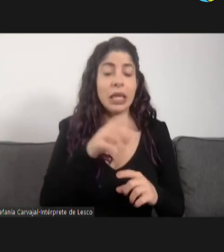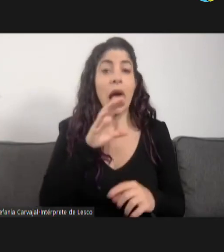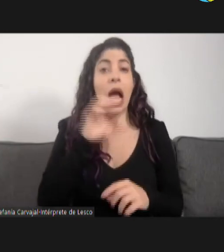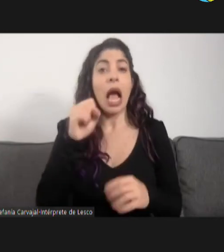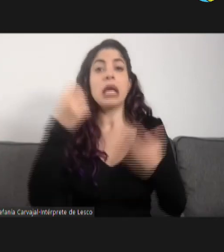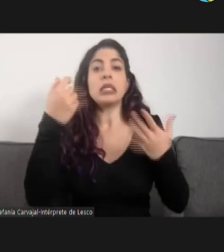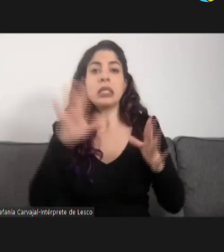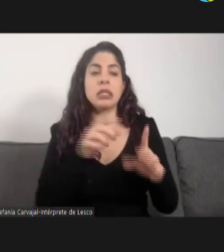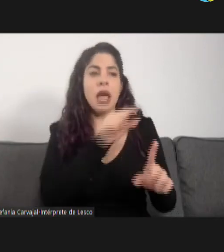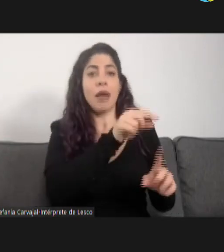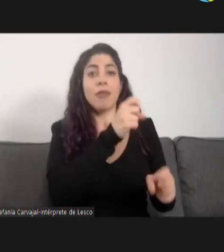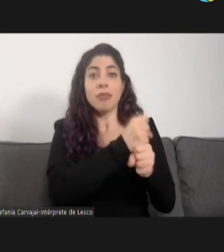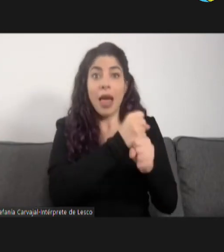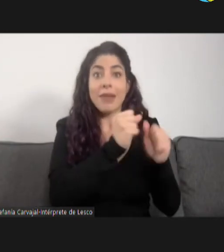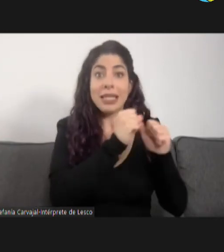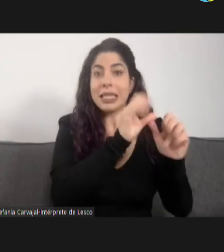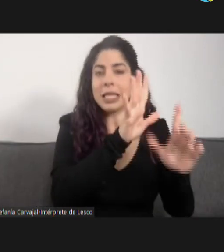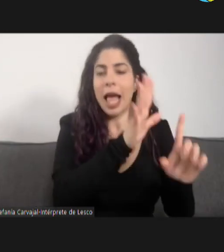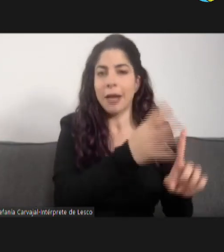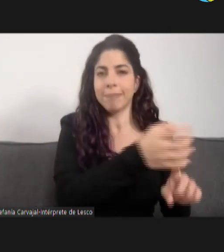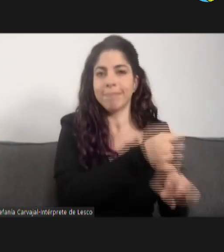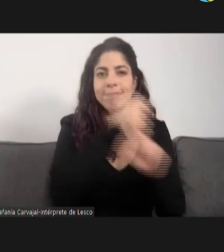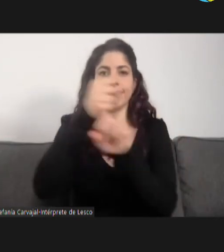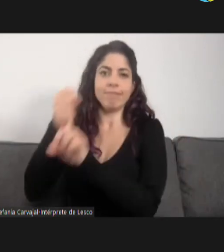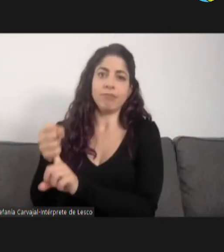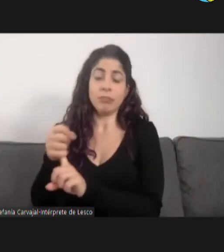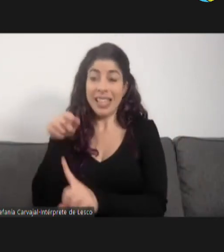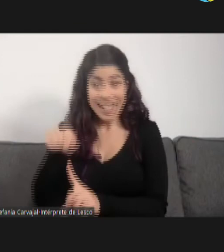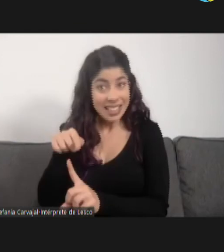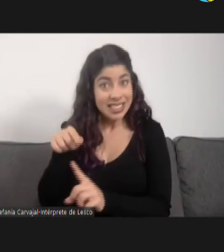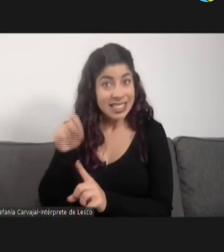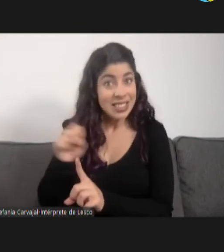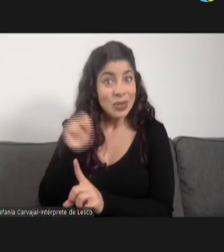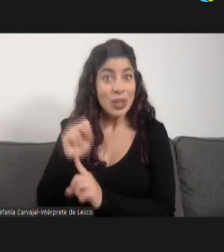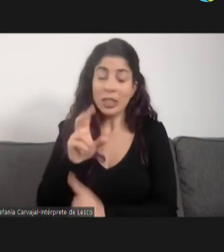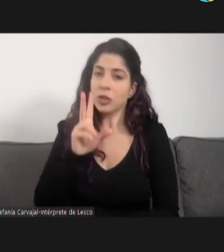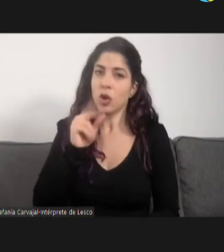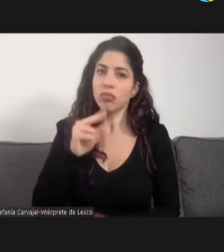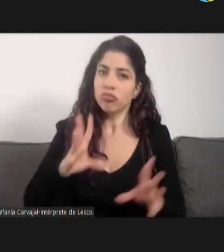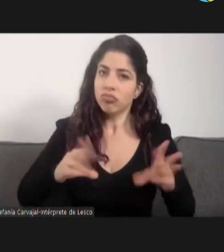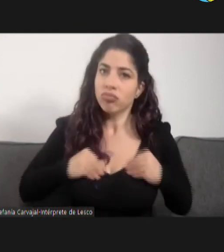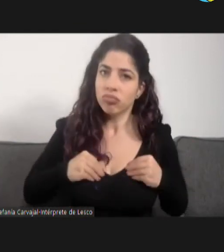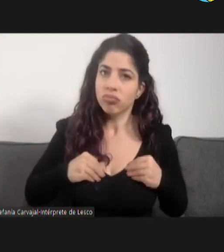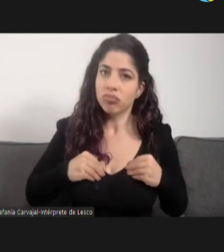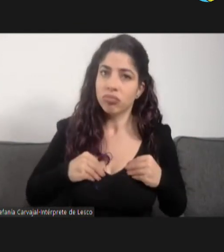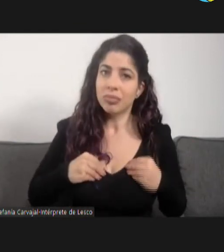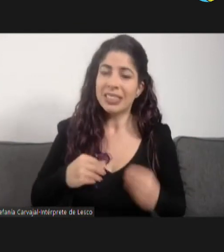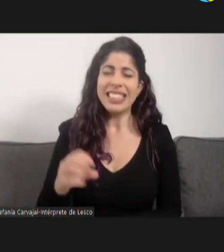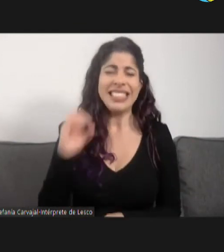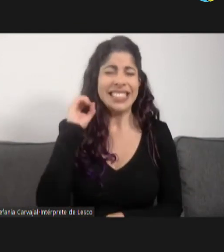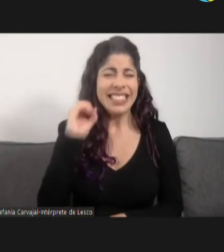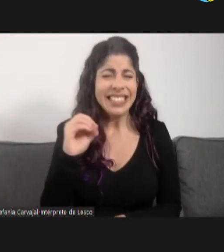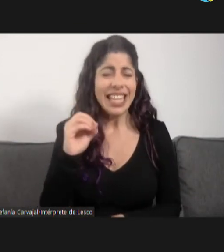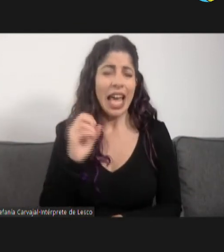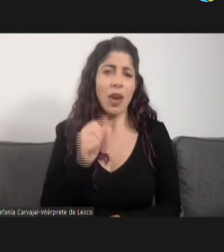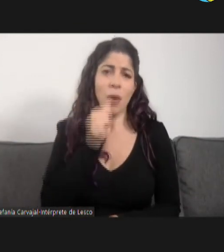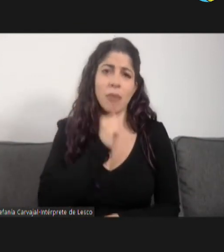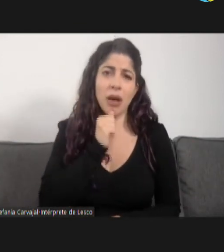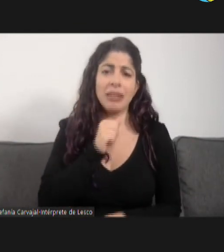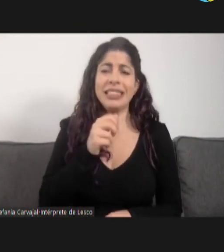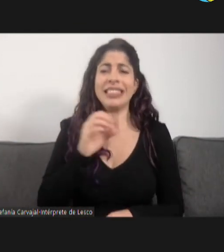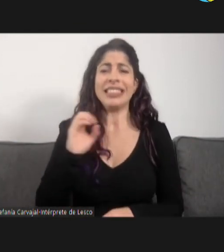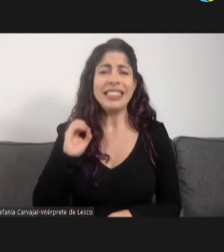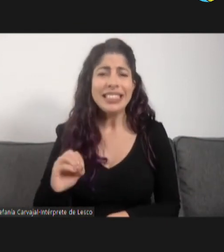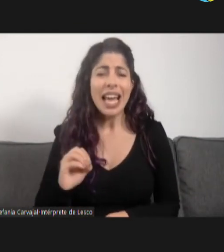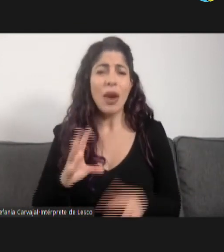este funcionario y no se va a tolerar este tipo de situaciones. Hay cero tolerancia ante estas